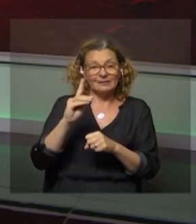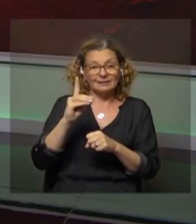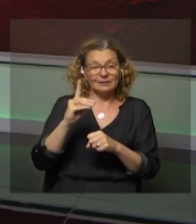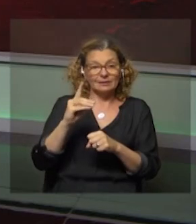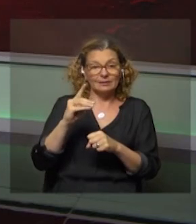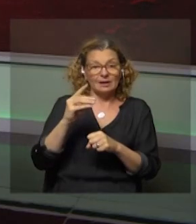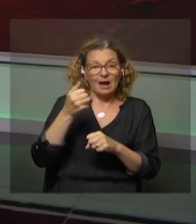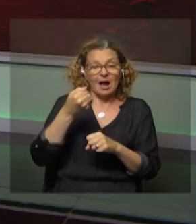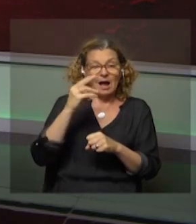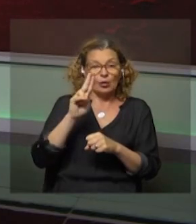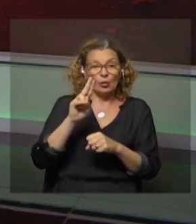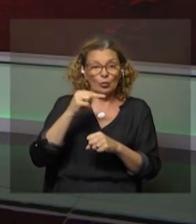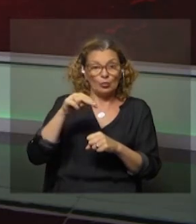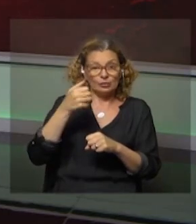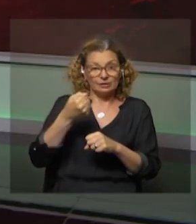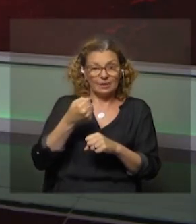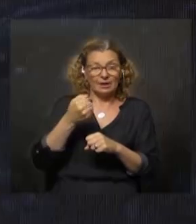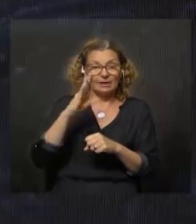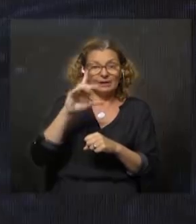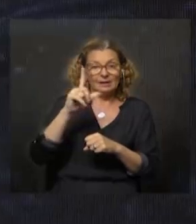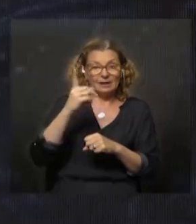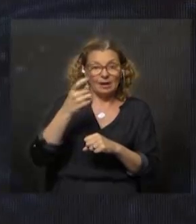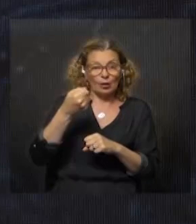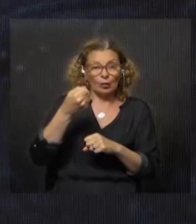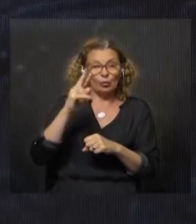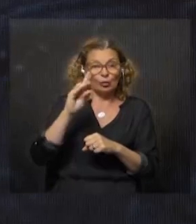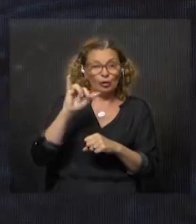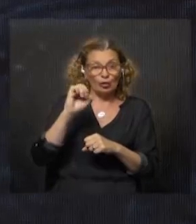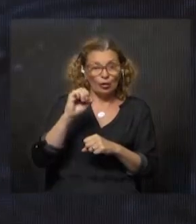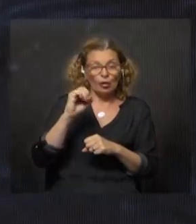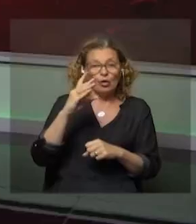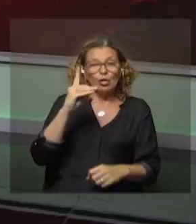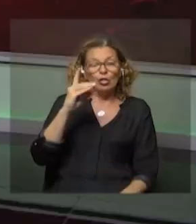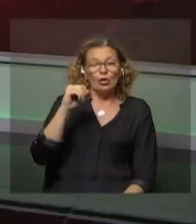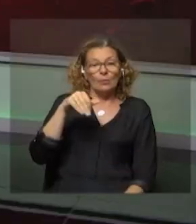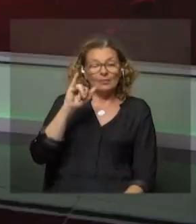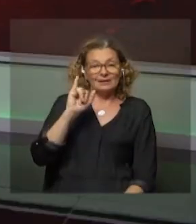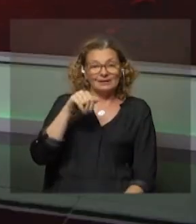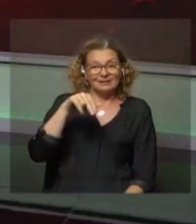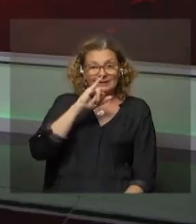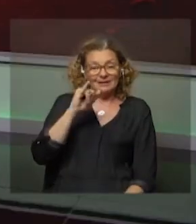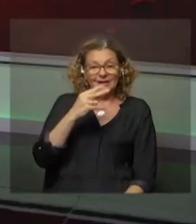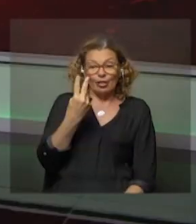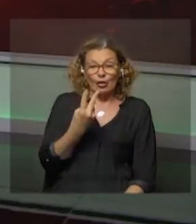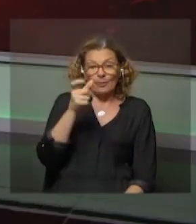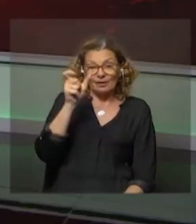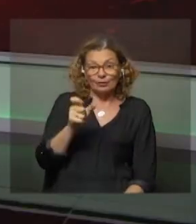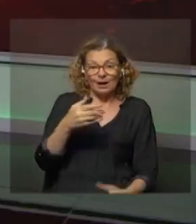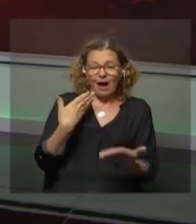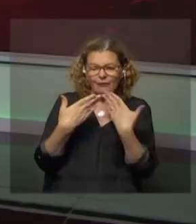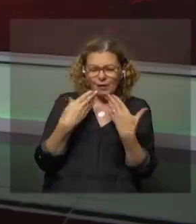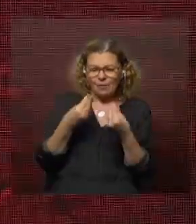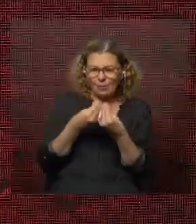Marcelo Acuña y Claudio Domínguez estas dos personas mantenían conversaciones regularmente